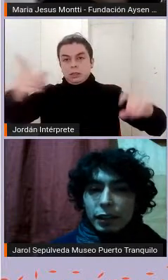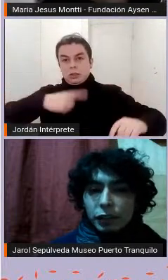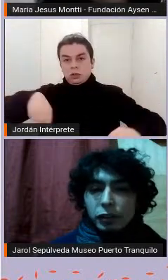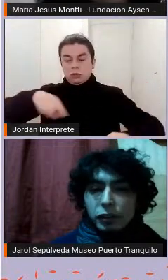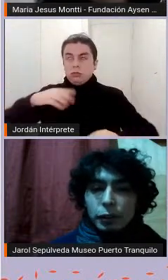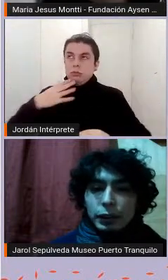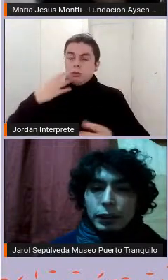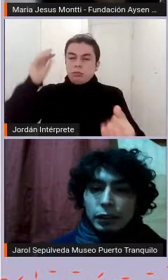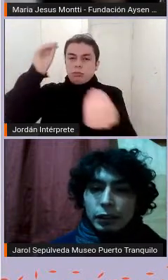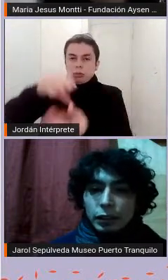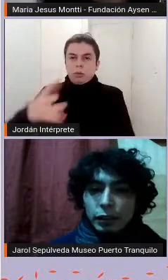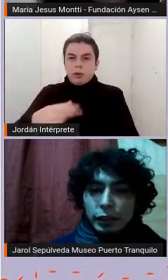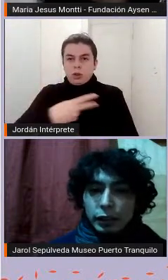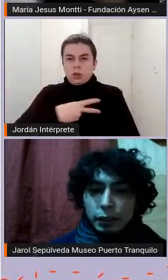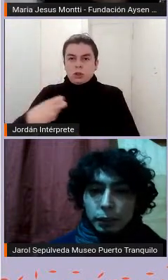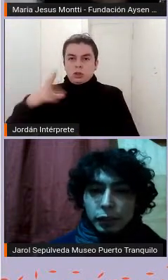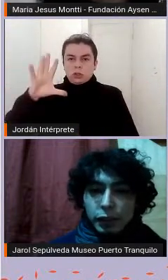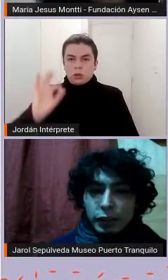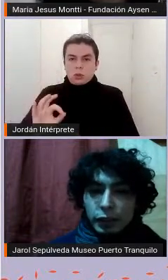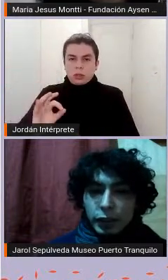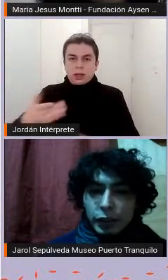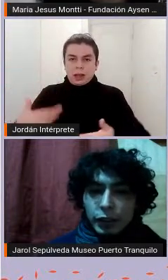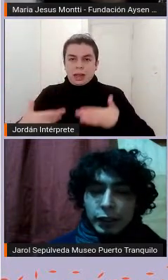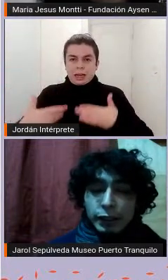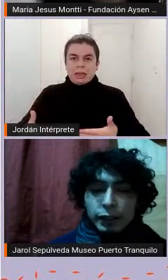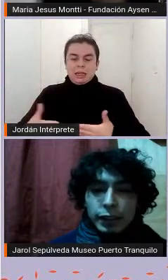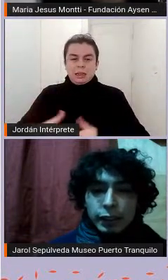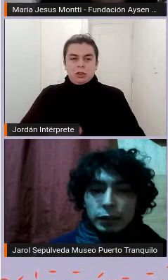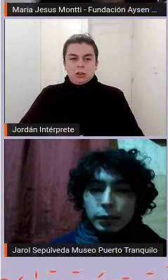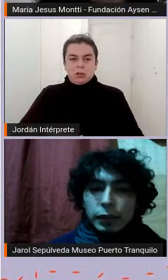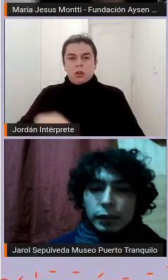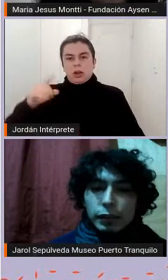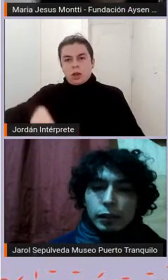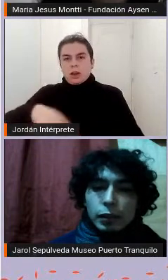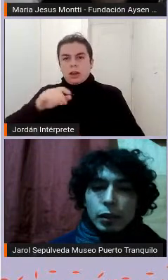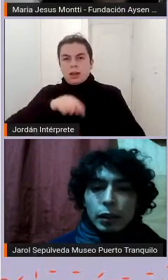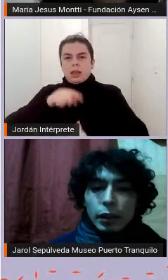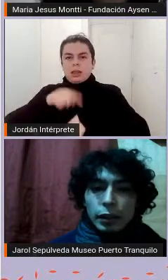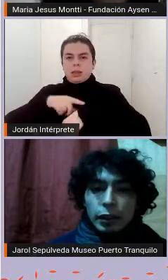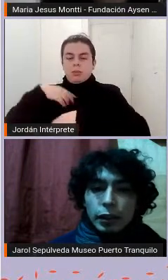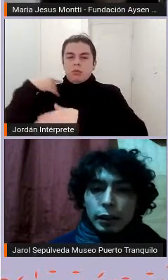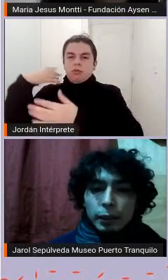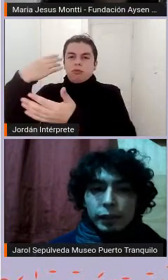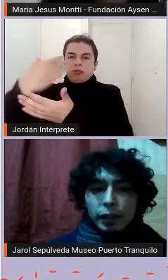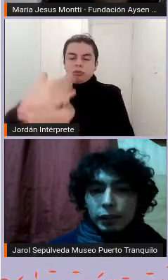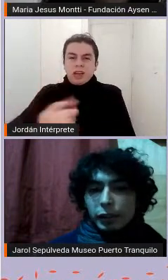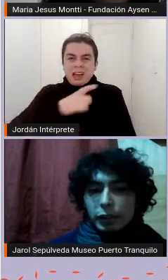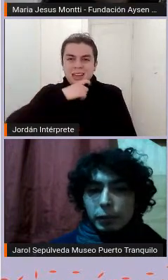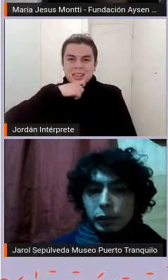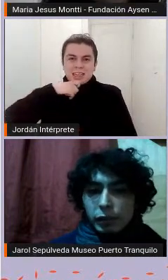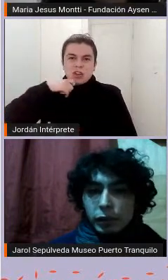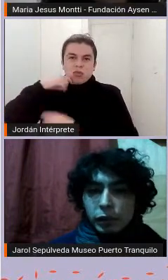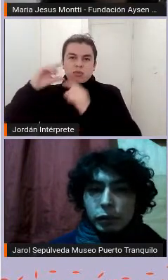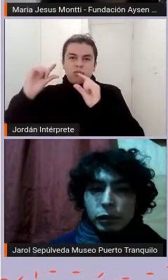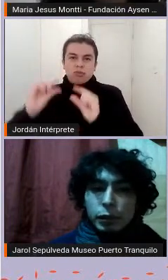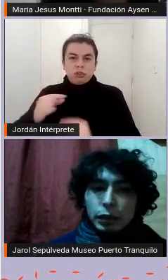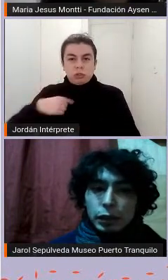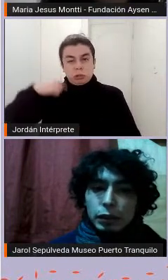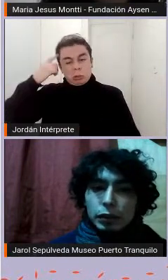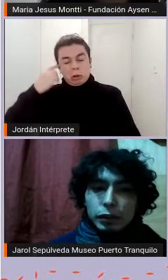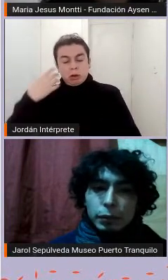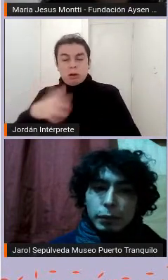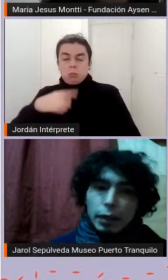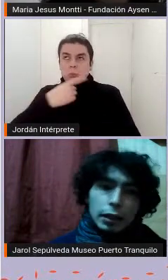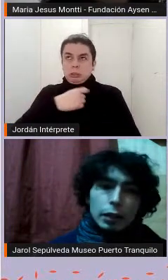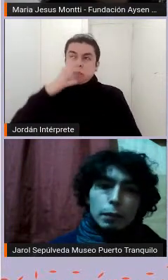pesaba 250 kilos, con el tiempo se ha ido deshidratando, por así decirlo, y ahora pesa, no sé, yo pienso que 150